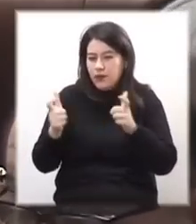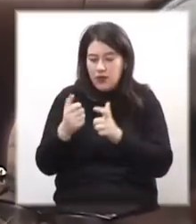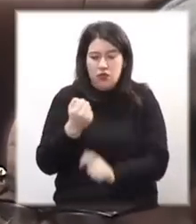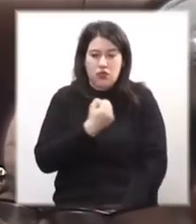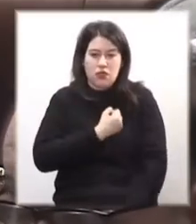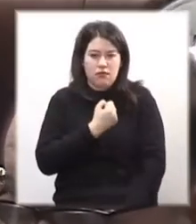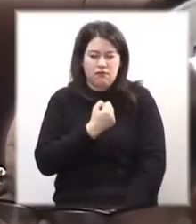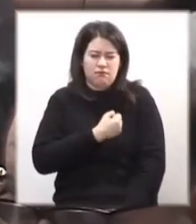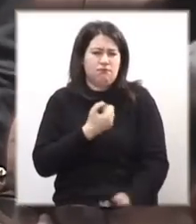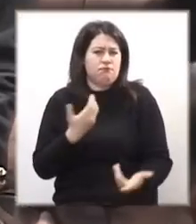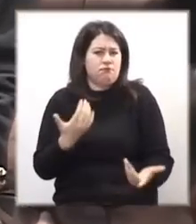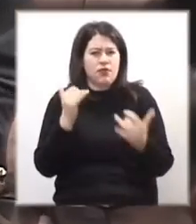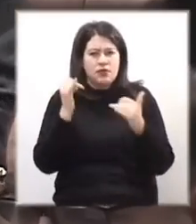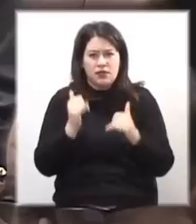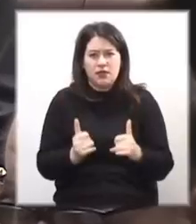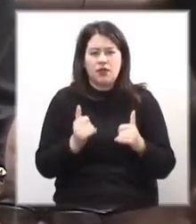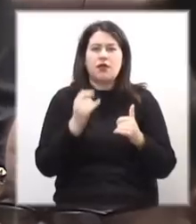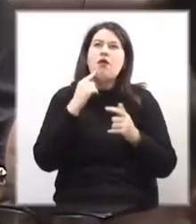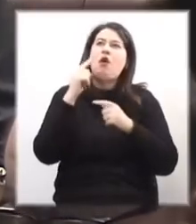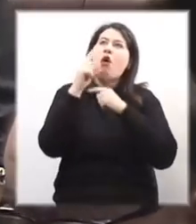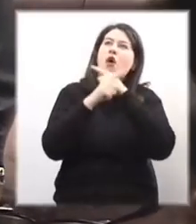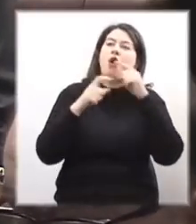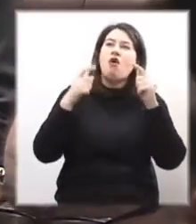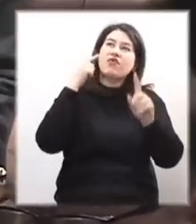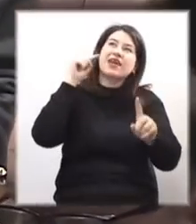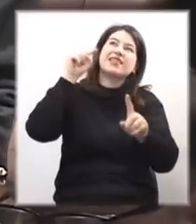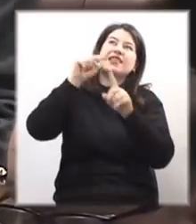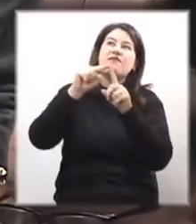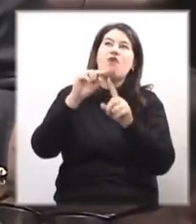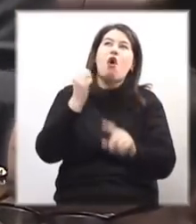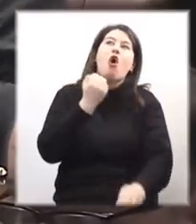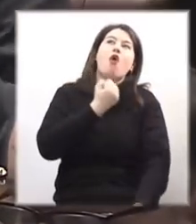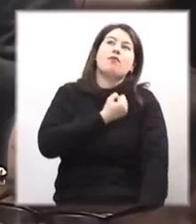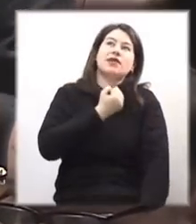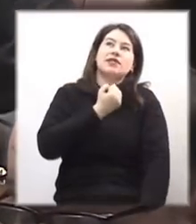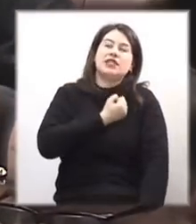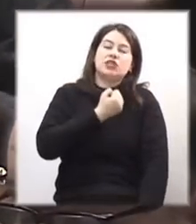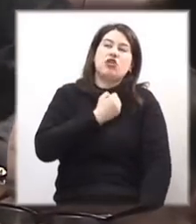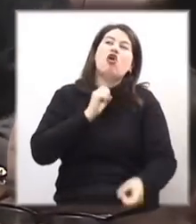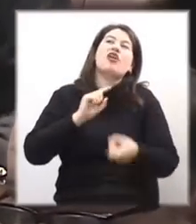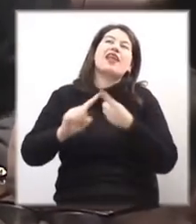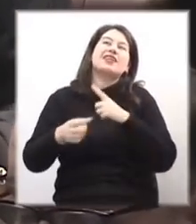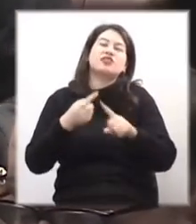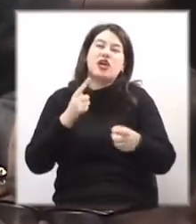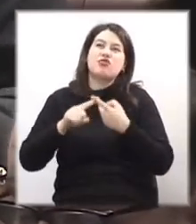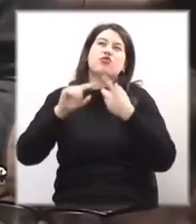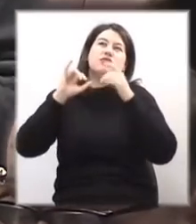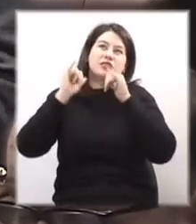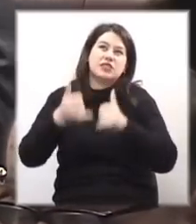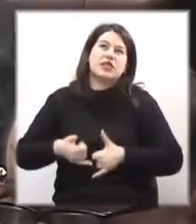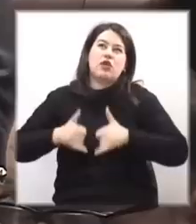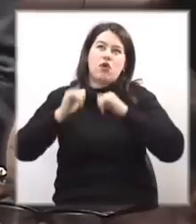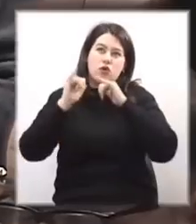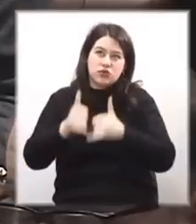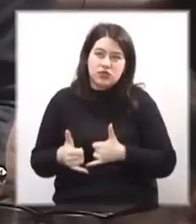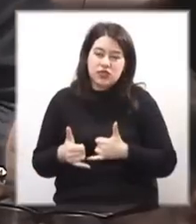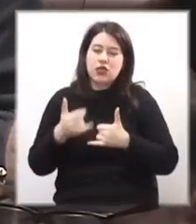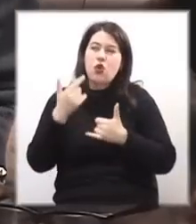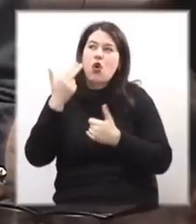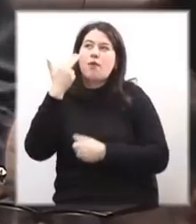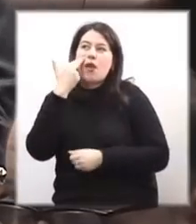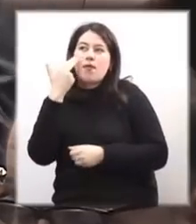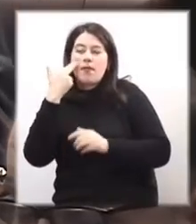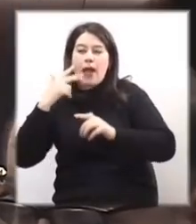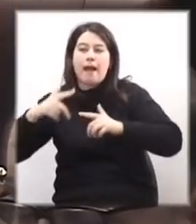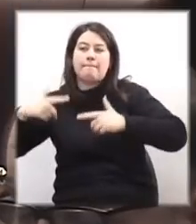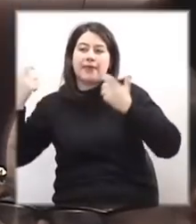en definitiva, si la tesis central de este gobierno es que los homicidios están relacionados íntimamente con las disputas